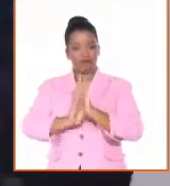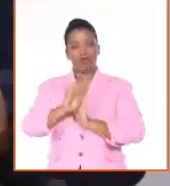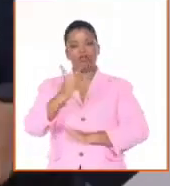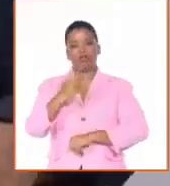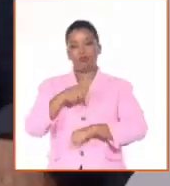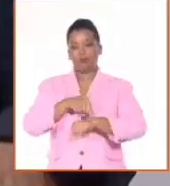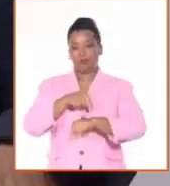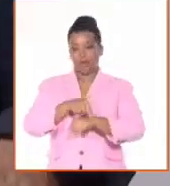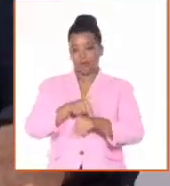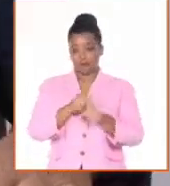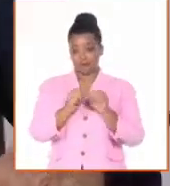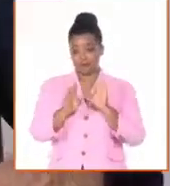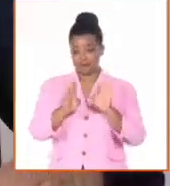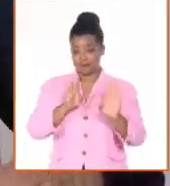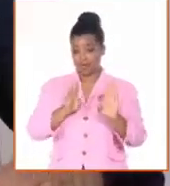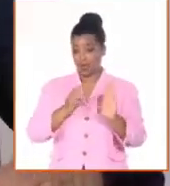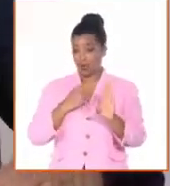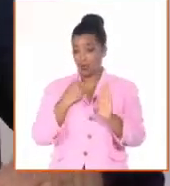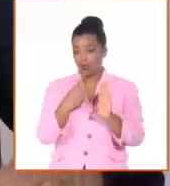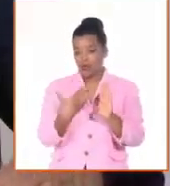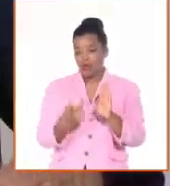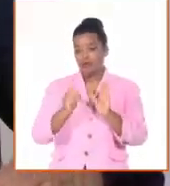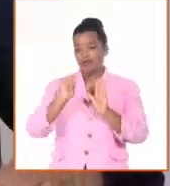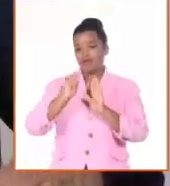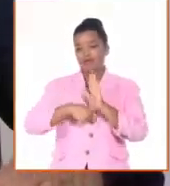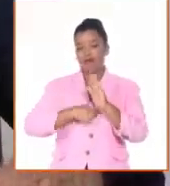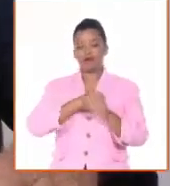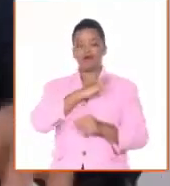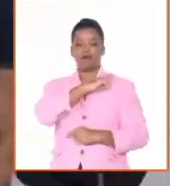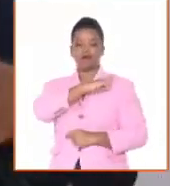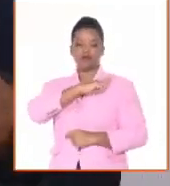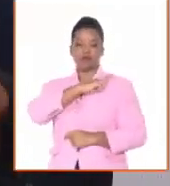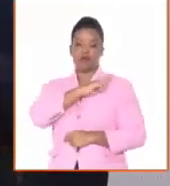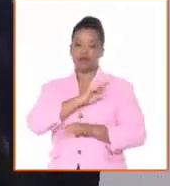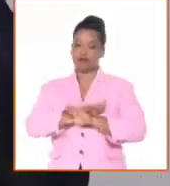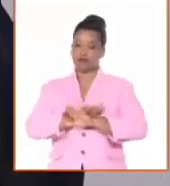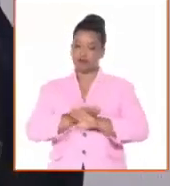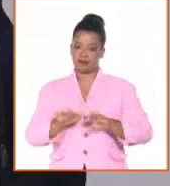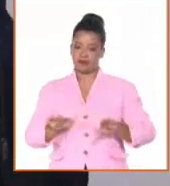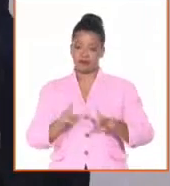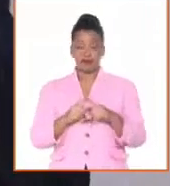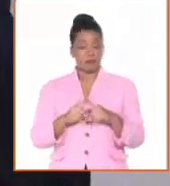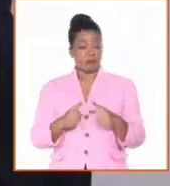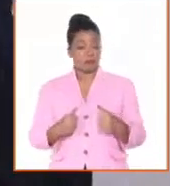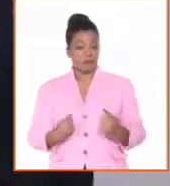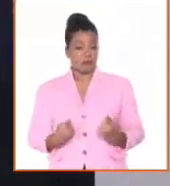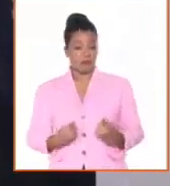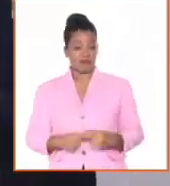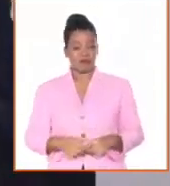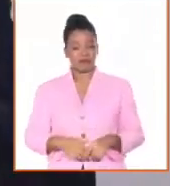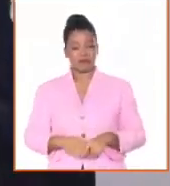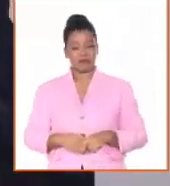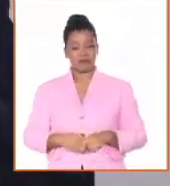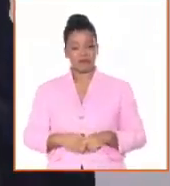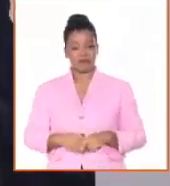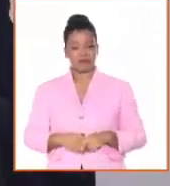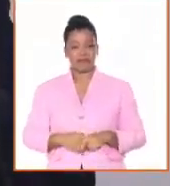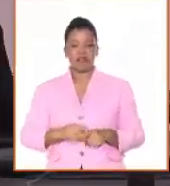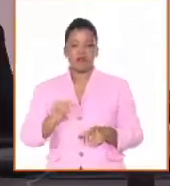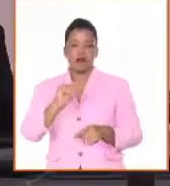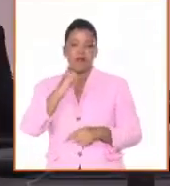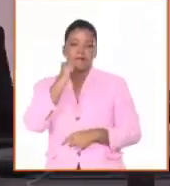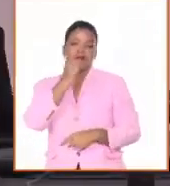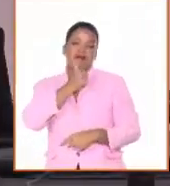un primer momento en que la firma la tienen los funcionarios Solamente porque van a facilitar el trámite